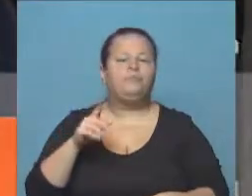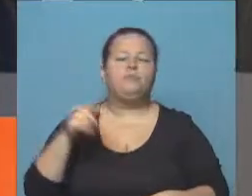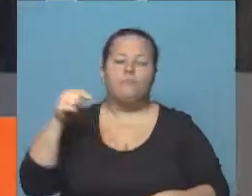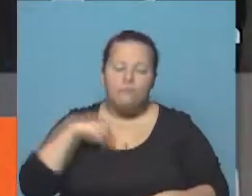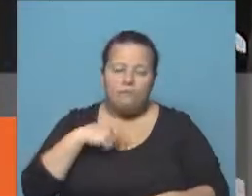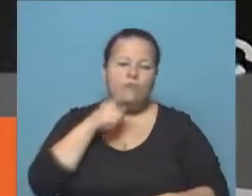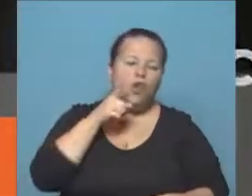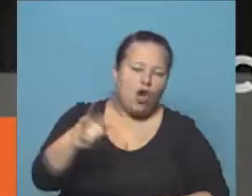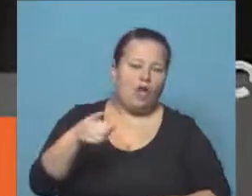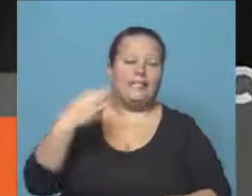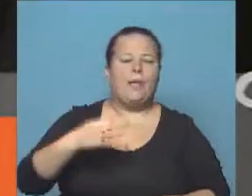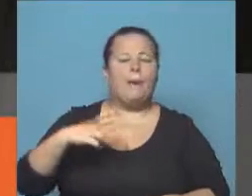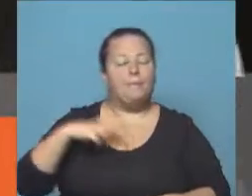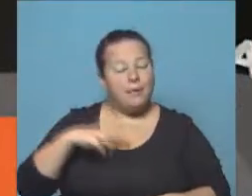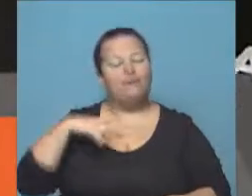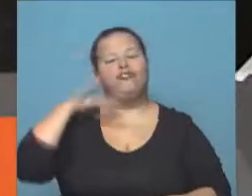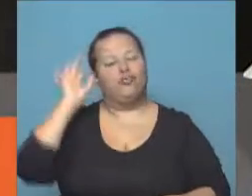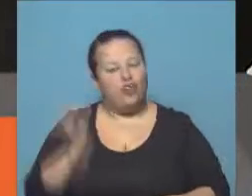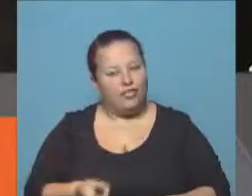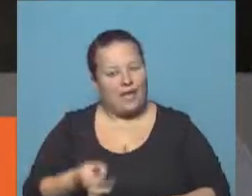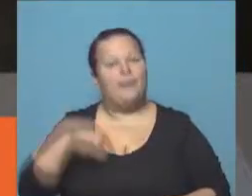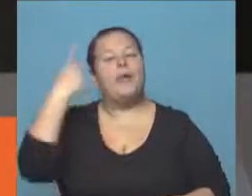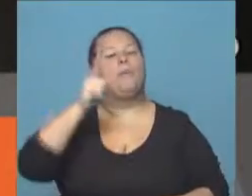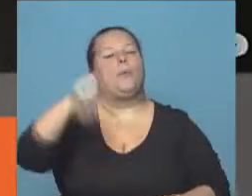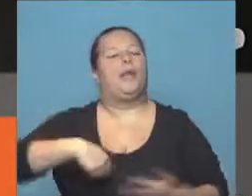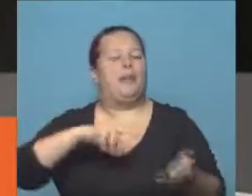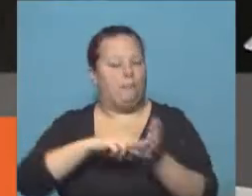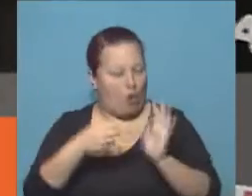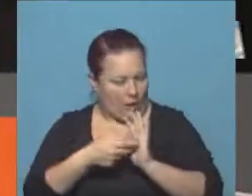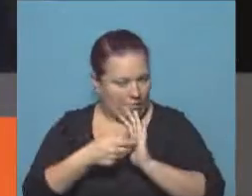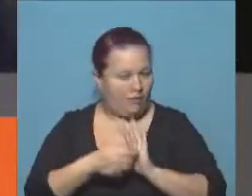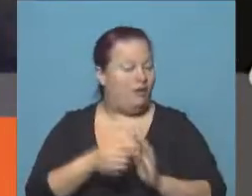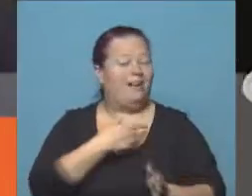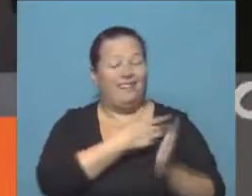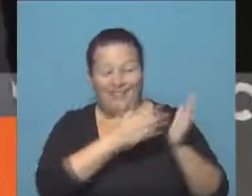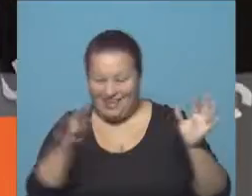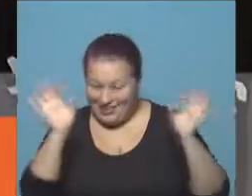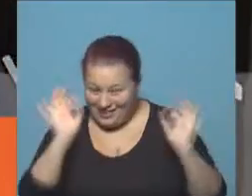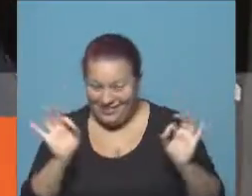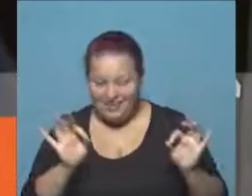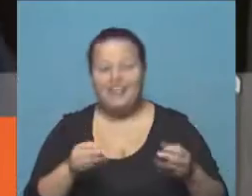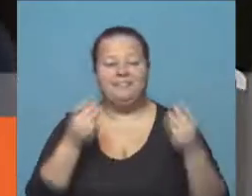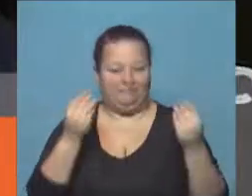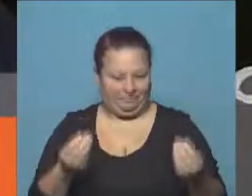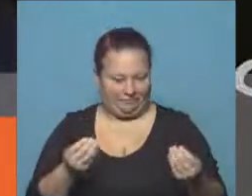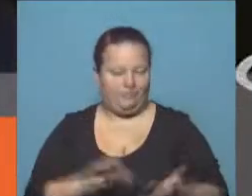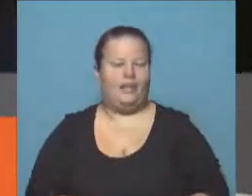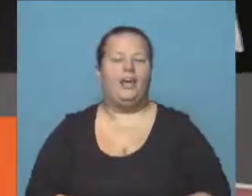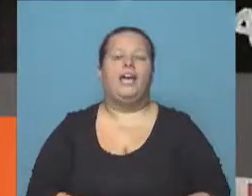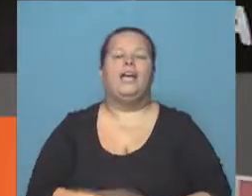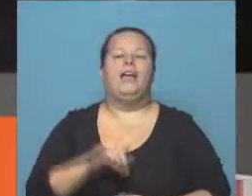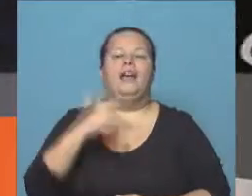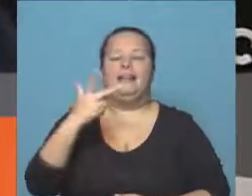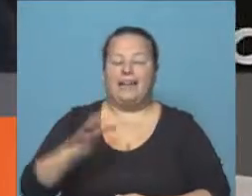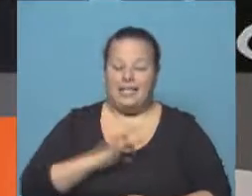en contra de la seguridad privada porque sabíamos cuál era la consecuencia. Bueno, dicho todo esto, ¿qué pasa? Viene después